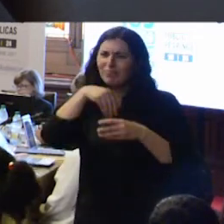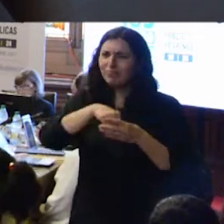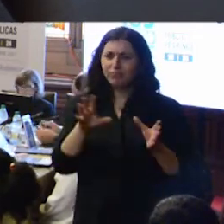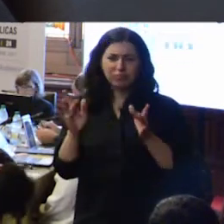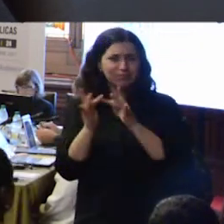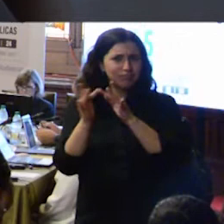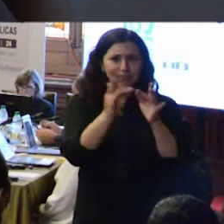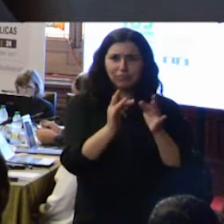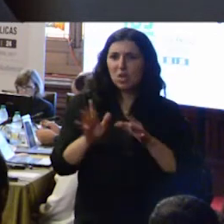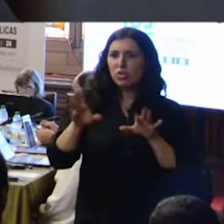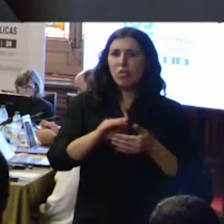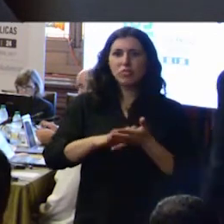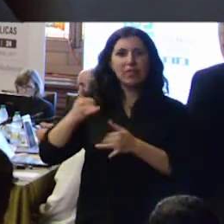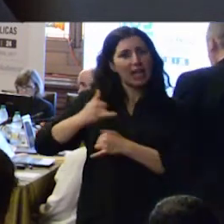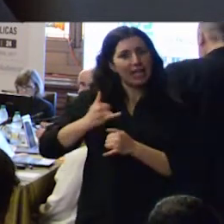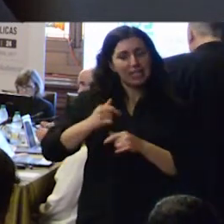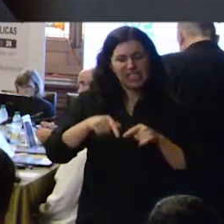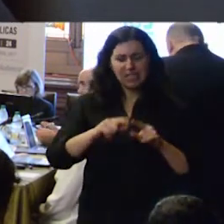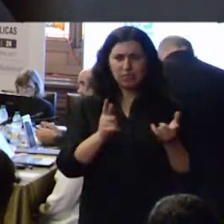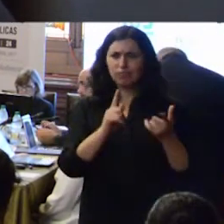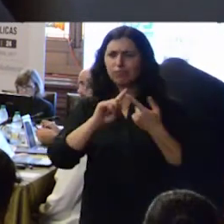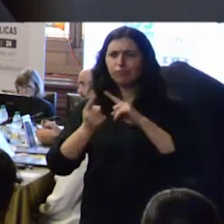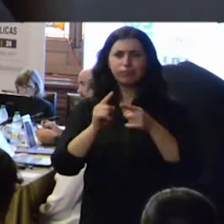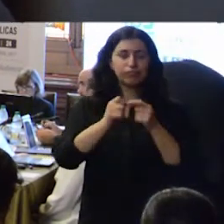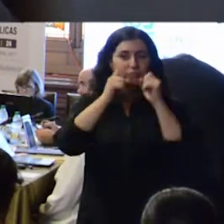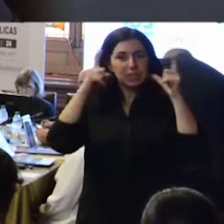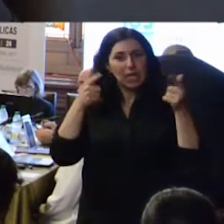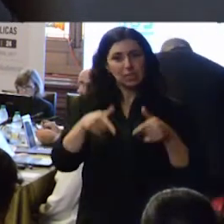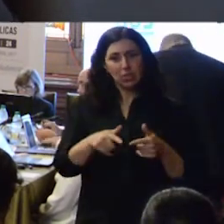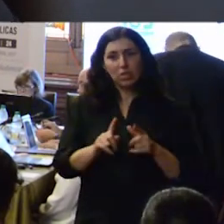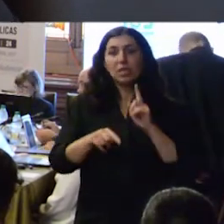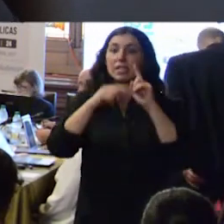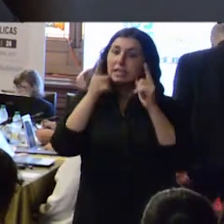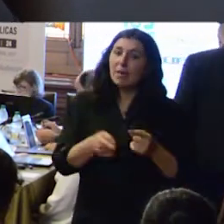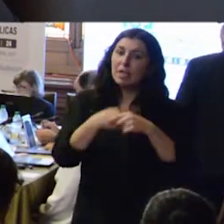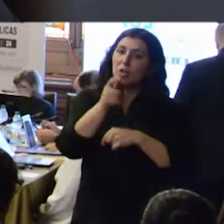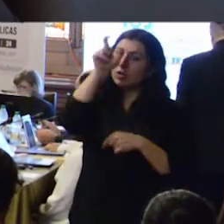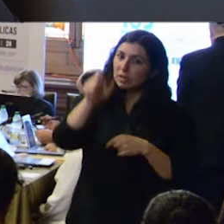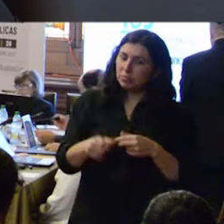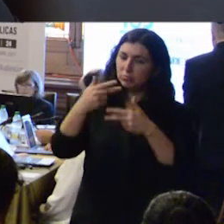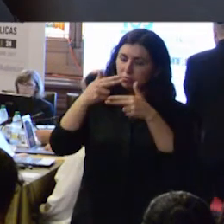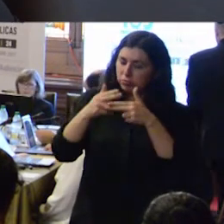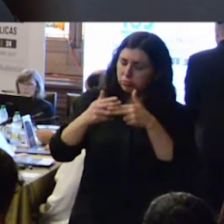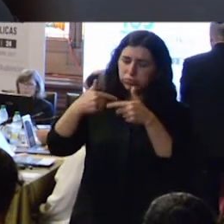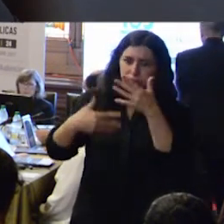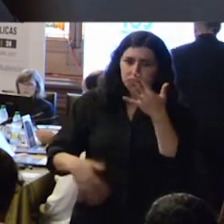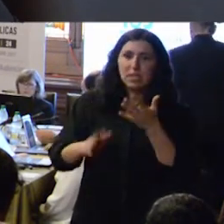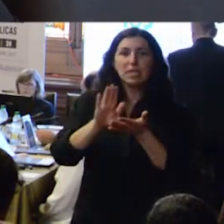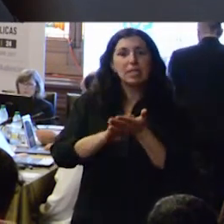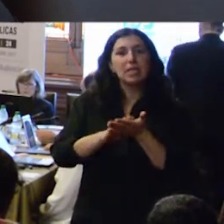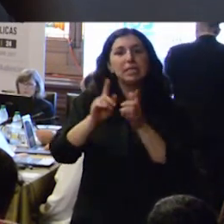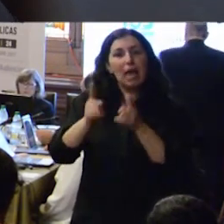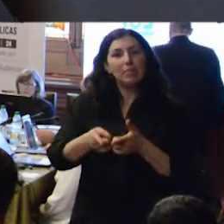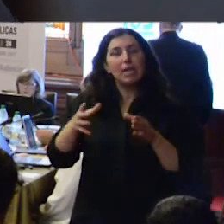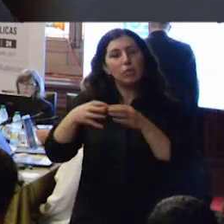lo cual es un tema que puede llamar la atención. Está el caso de Irina Francione y los vecinos del PH Lexington